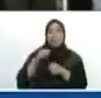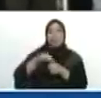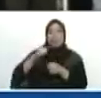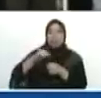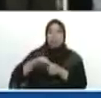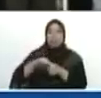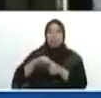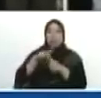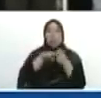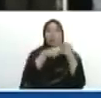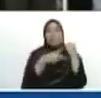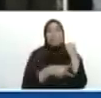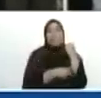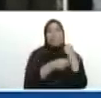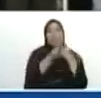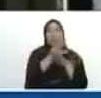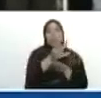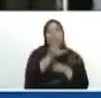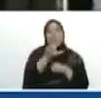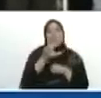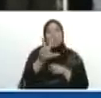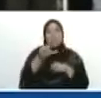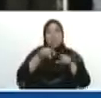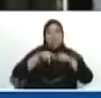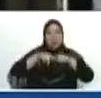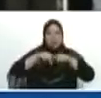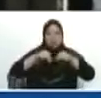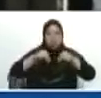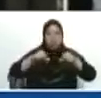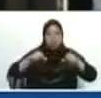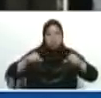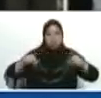ese parque va a tener treinta y tres hectáreas